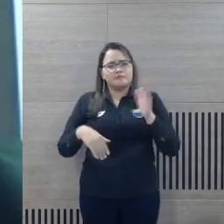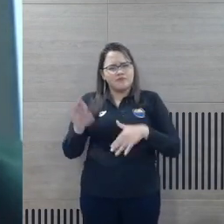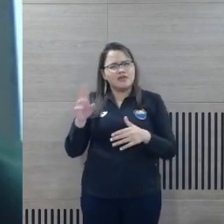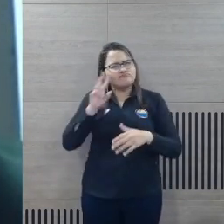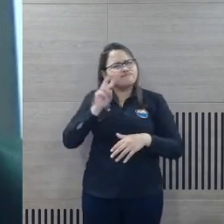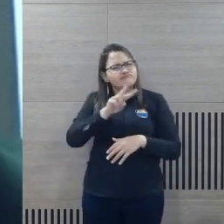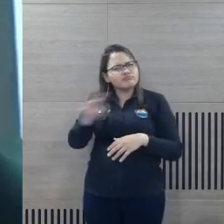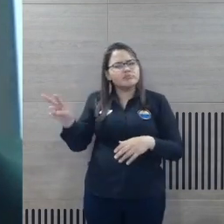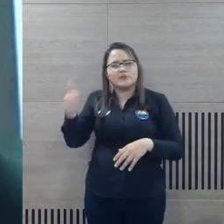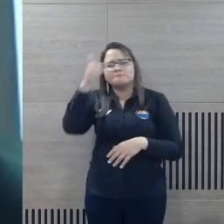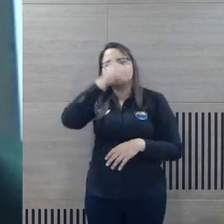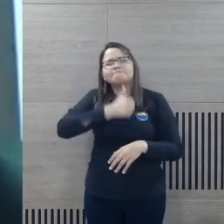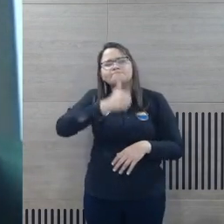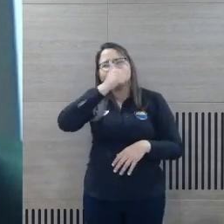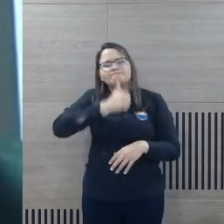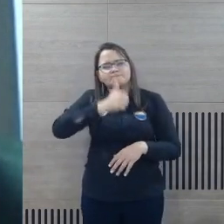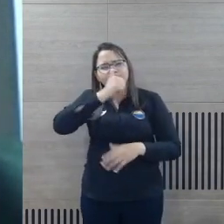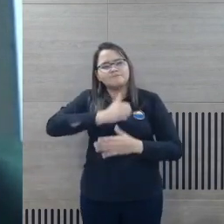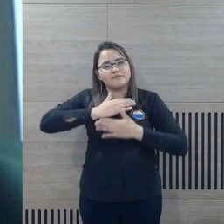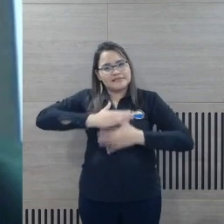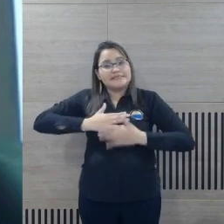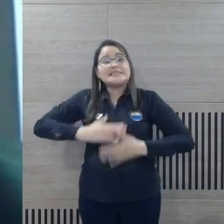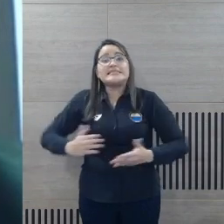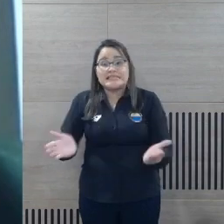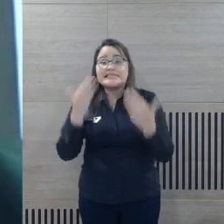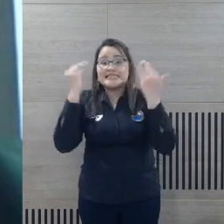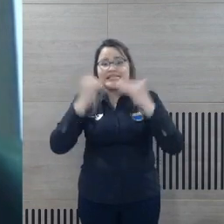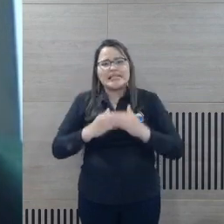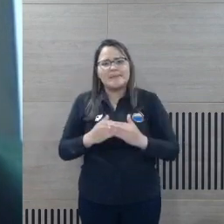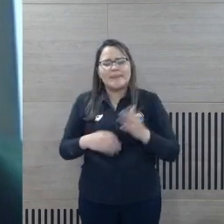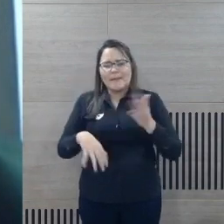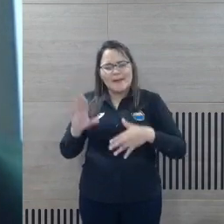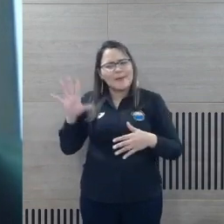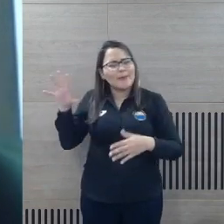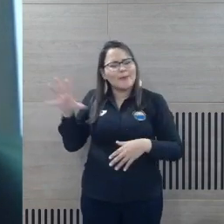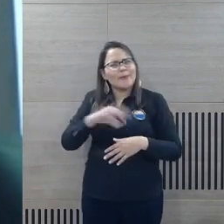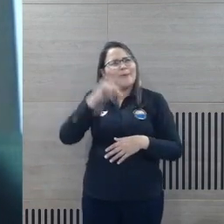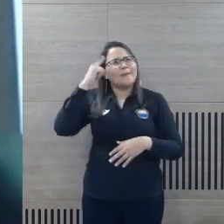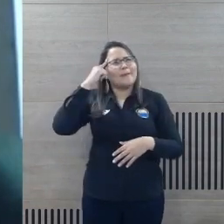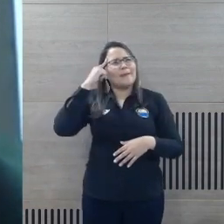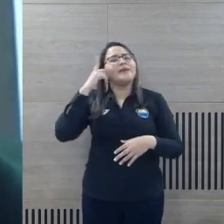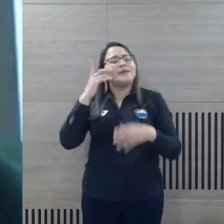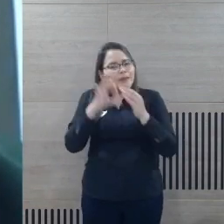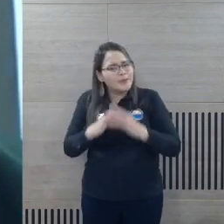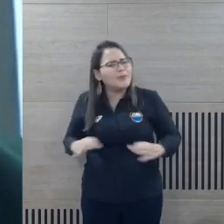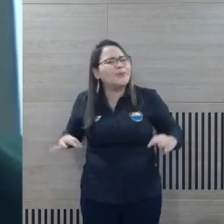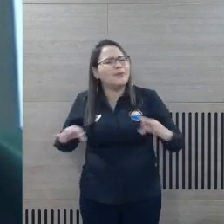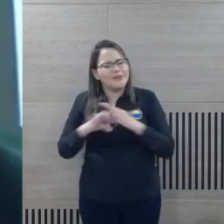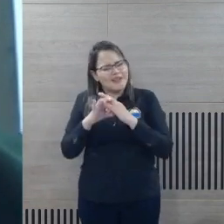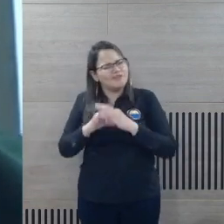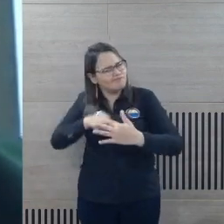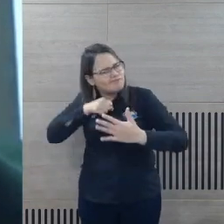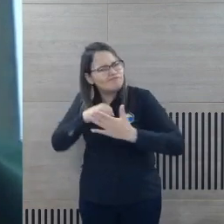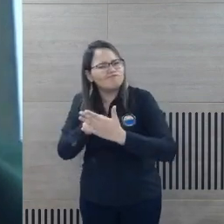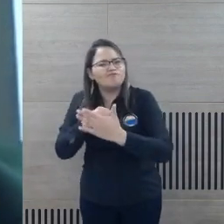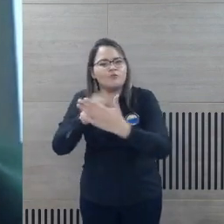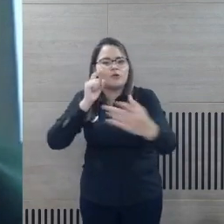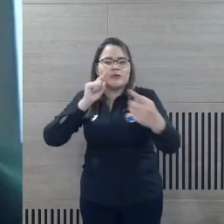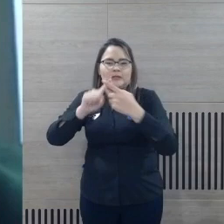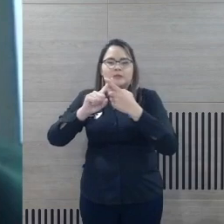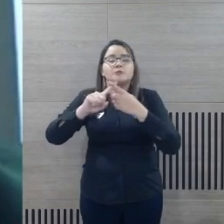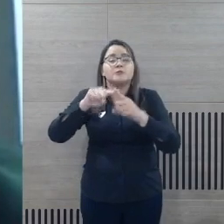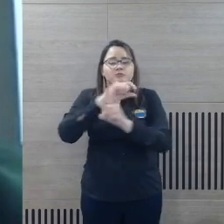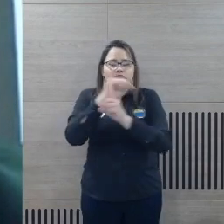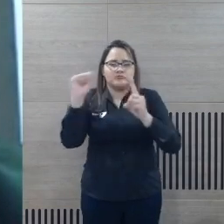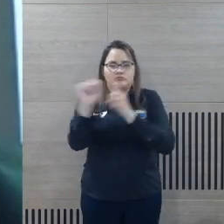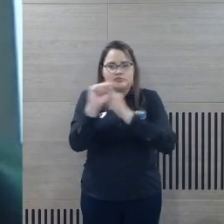quieren pintar buscando un progreso social. Vimos jóvenes en altos árboles tratando de que su